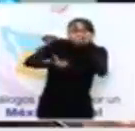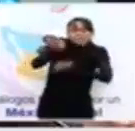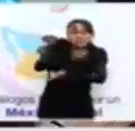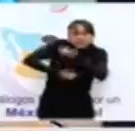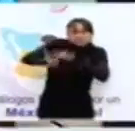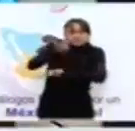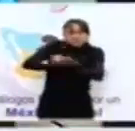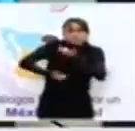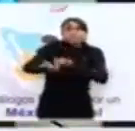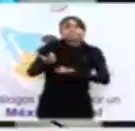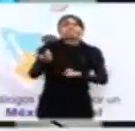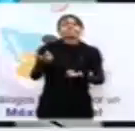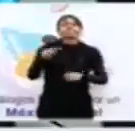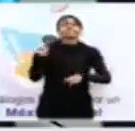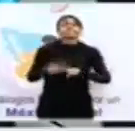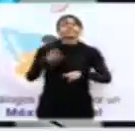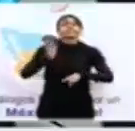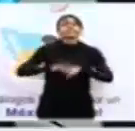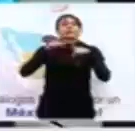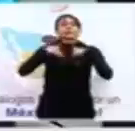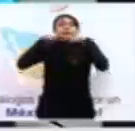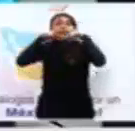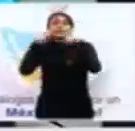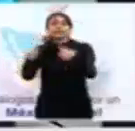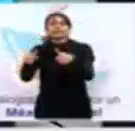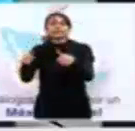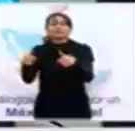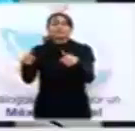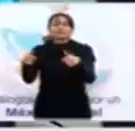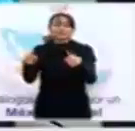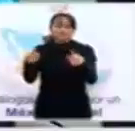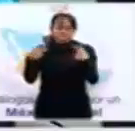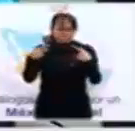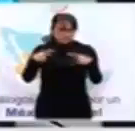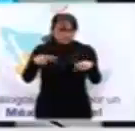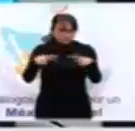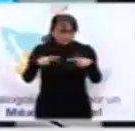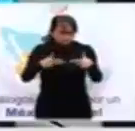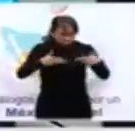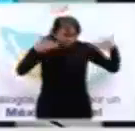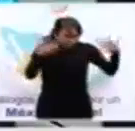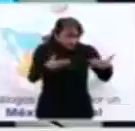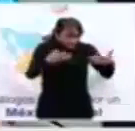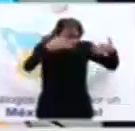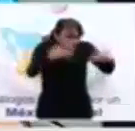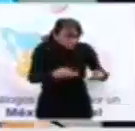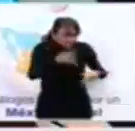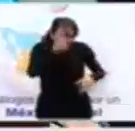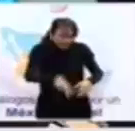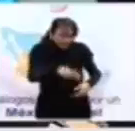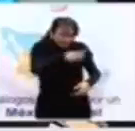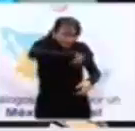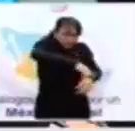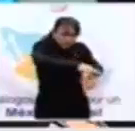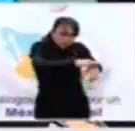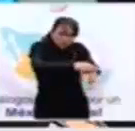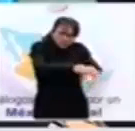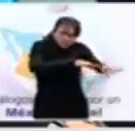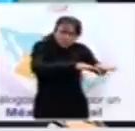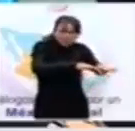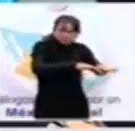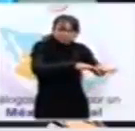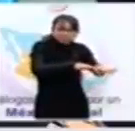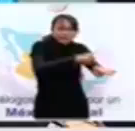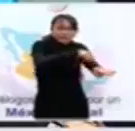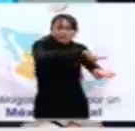dando a los intermediarios que no son los productores. Figuras que están organizadas como